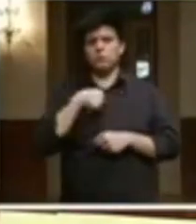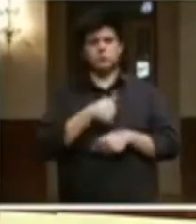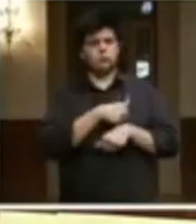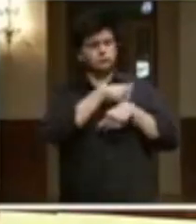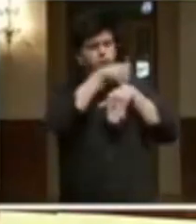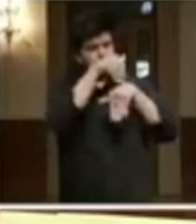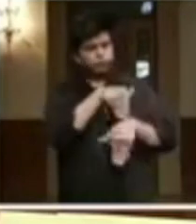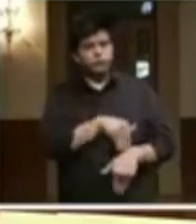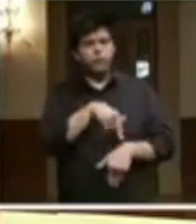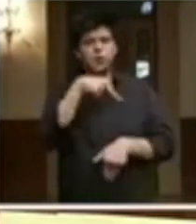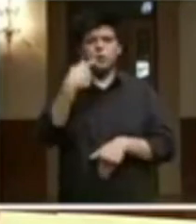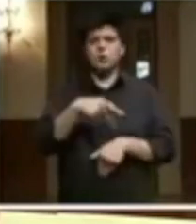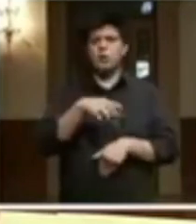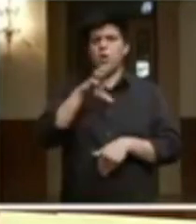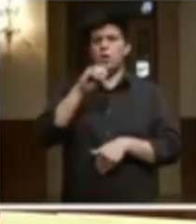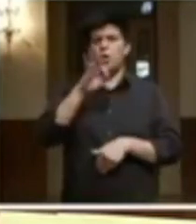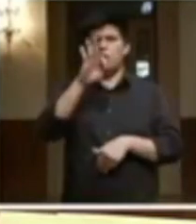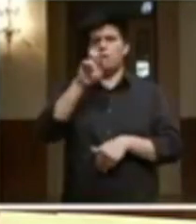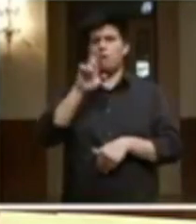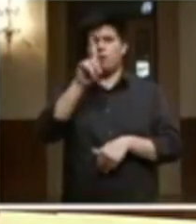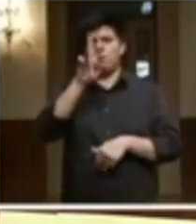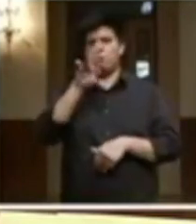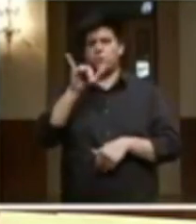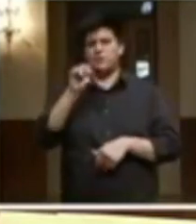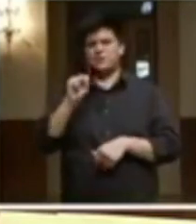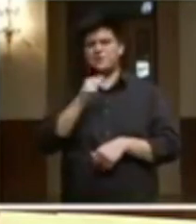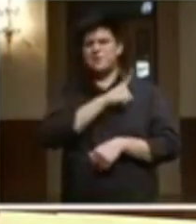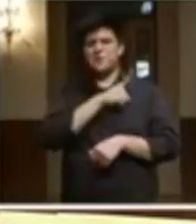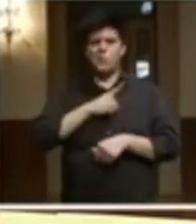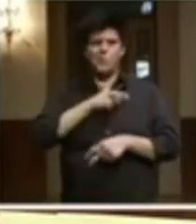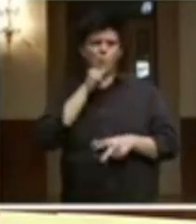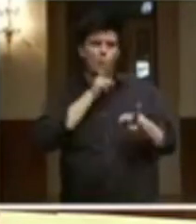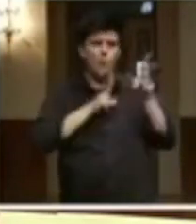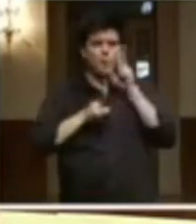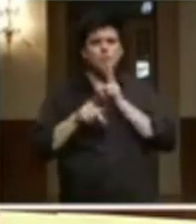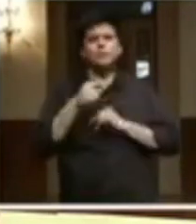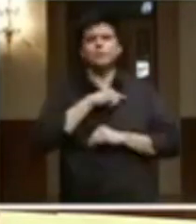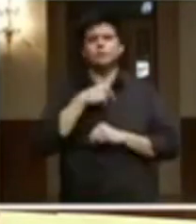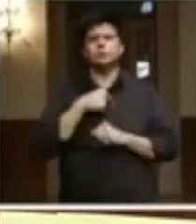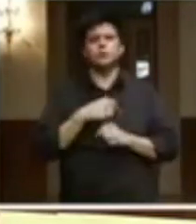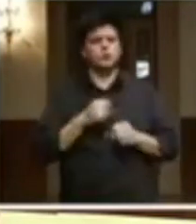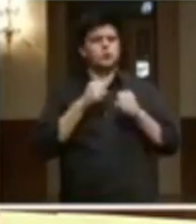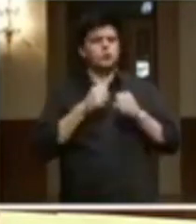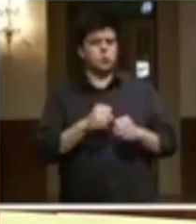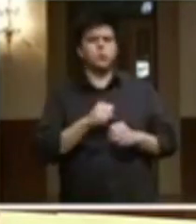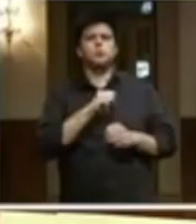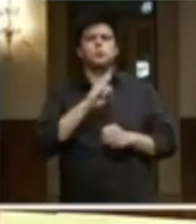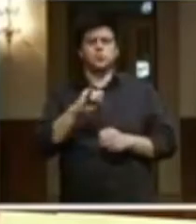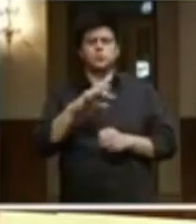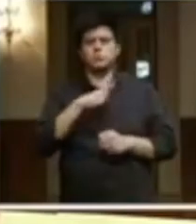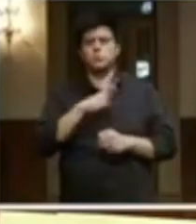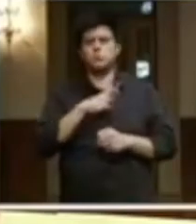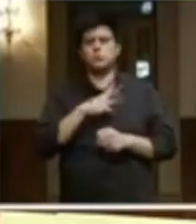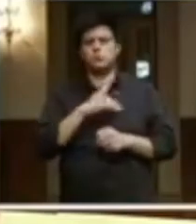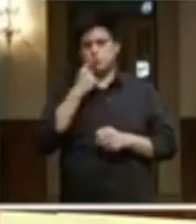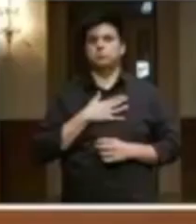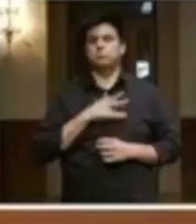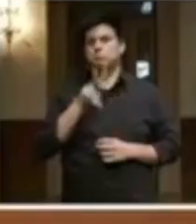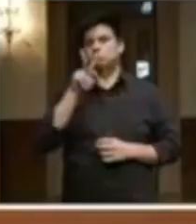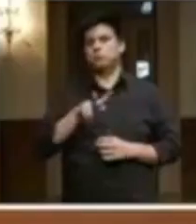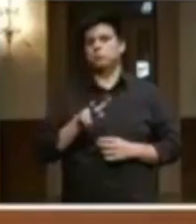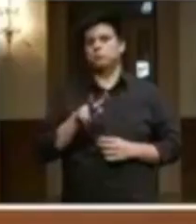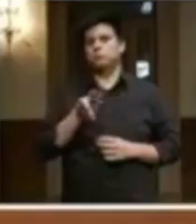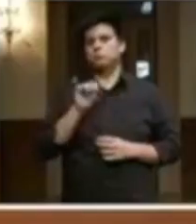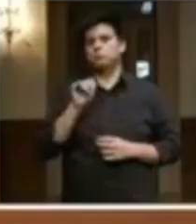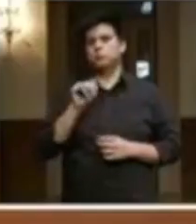COFEPRIS. Entonces, sí te lo cubre, el seguro de gastos médicos es la mayor parte del gasto, ¿verdad? Sí